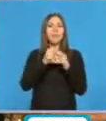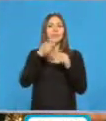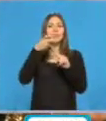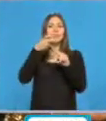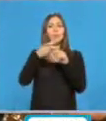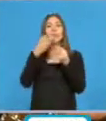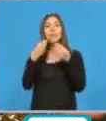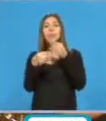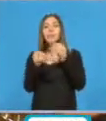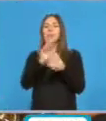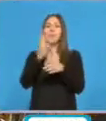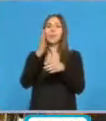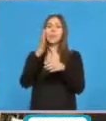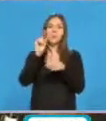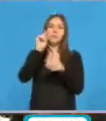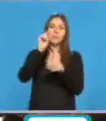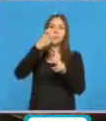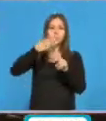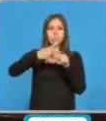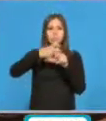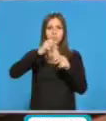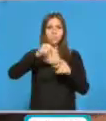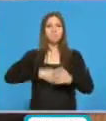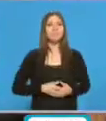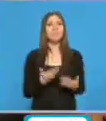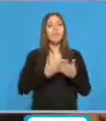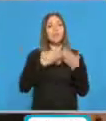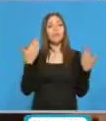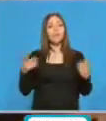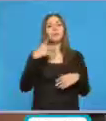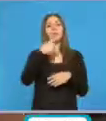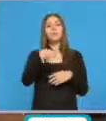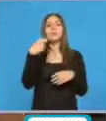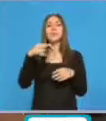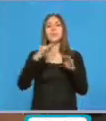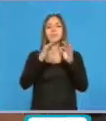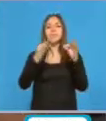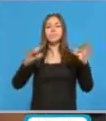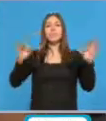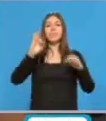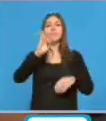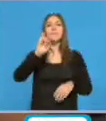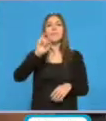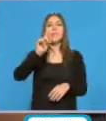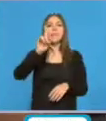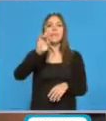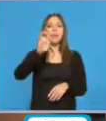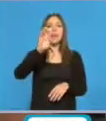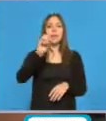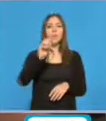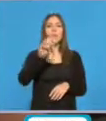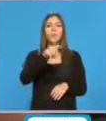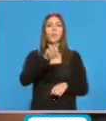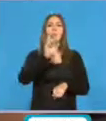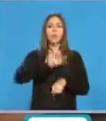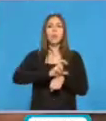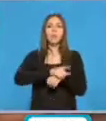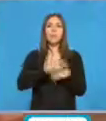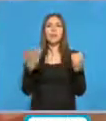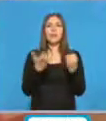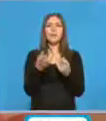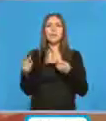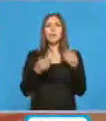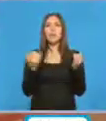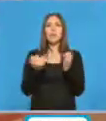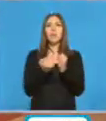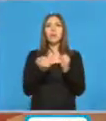pues vamos primero explicando el fideo que me comentabas, Sí. que sí es de huevo. Es un fideo que se elabora con harina y huevo, lo mismo que se elabora un